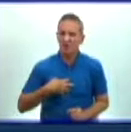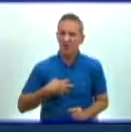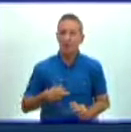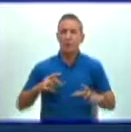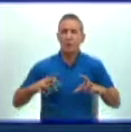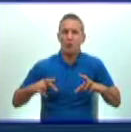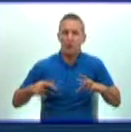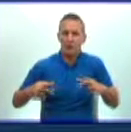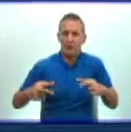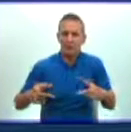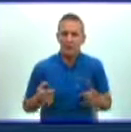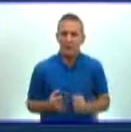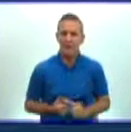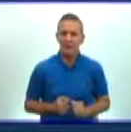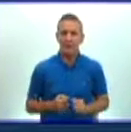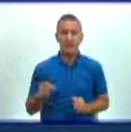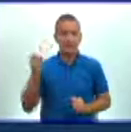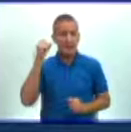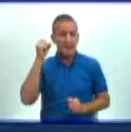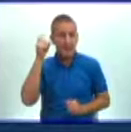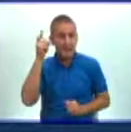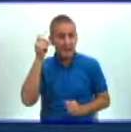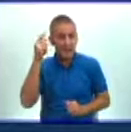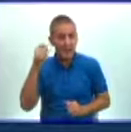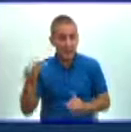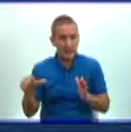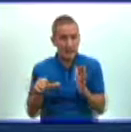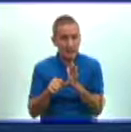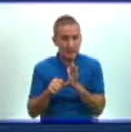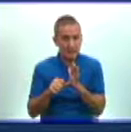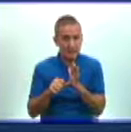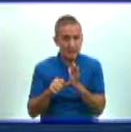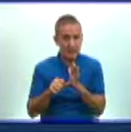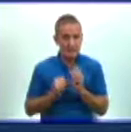repetición de mi idea central.